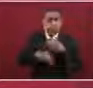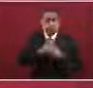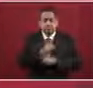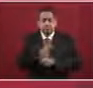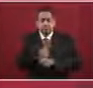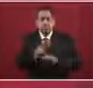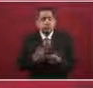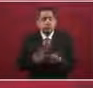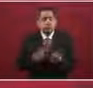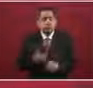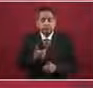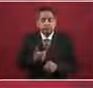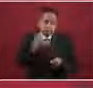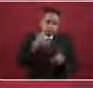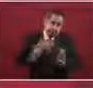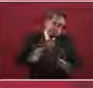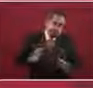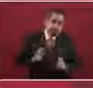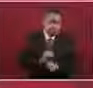dónde quedó el dinero.